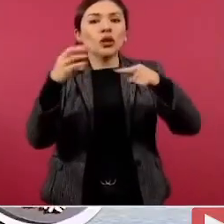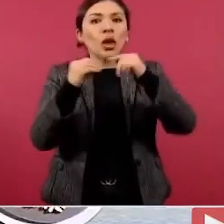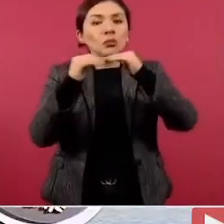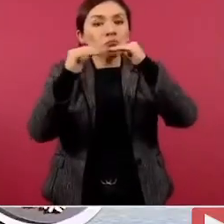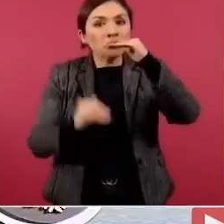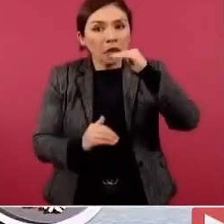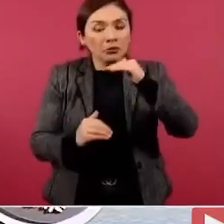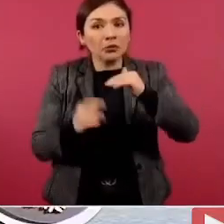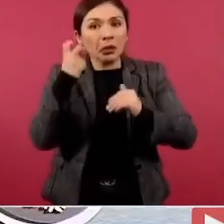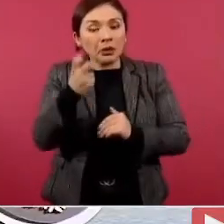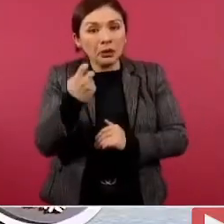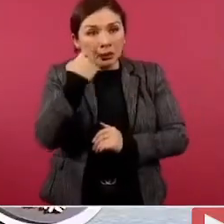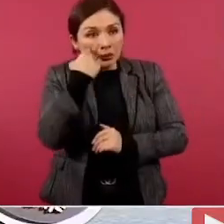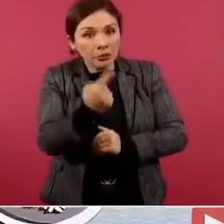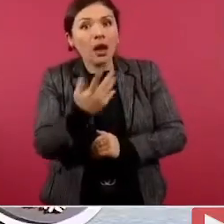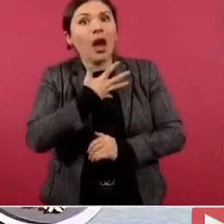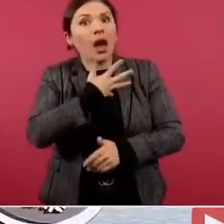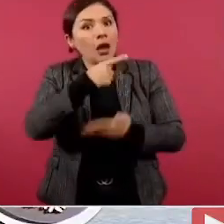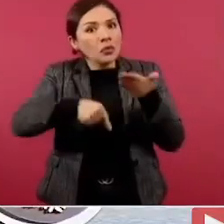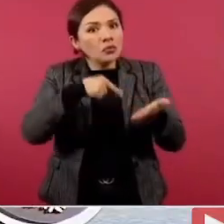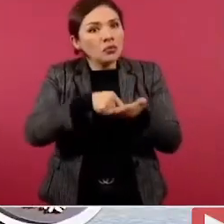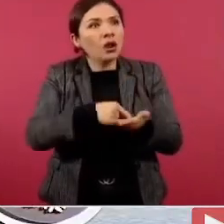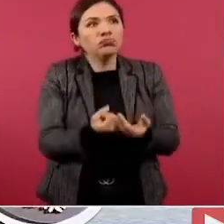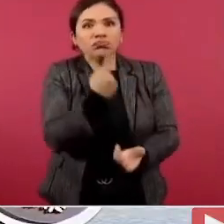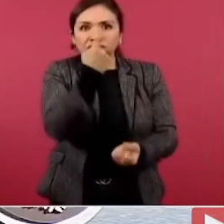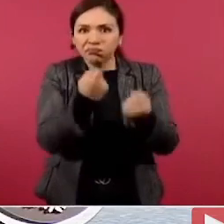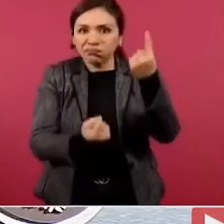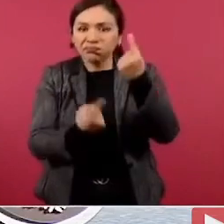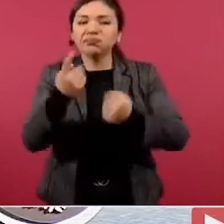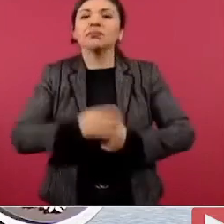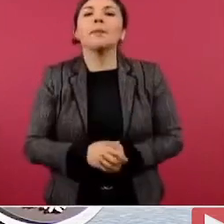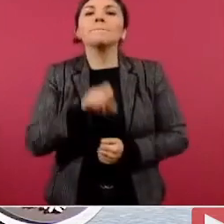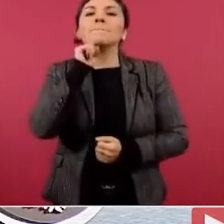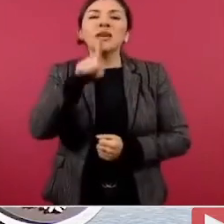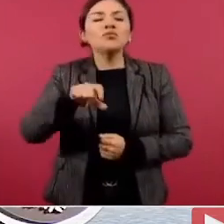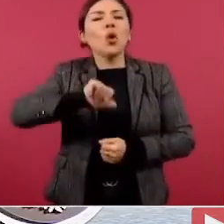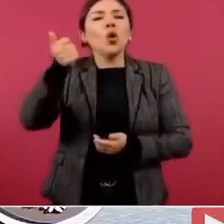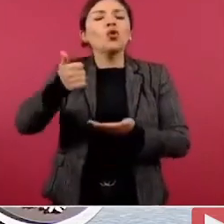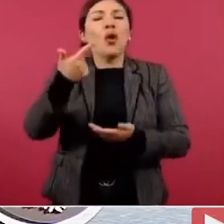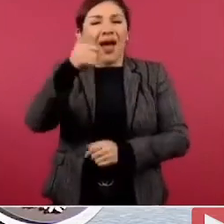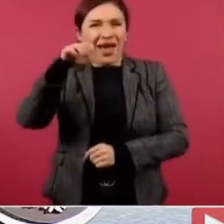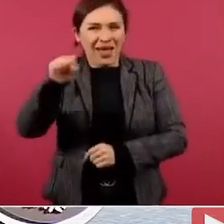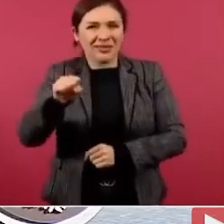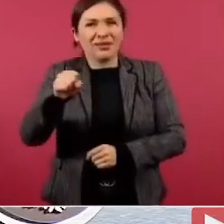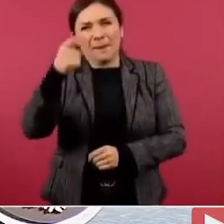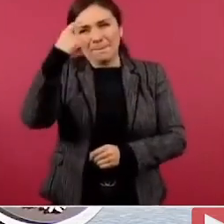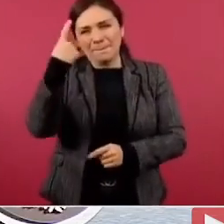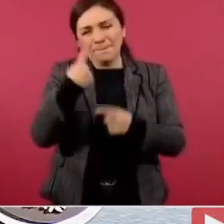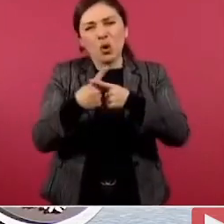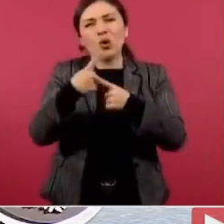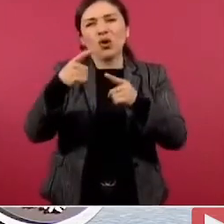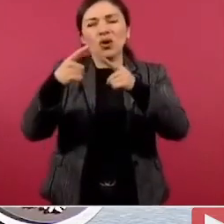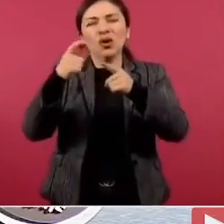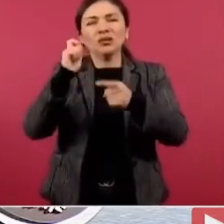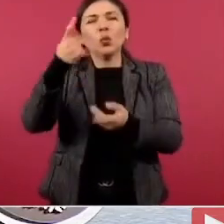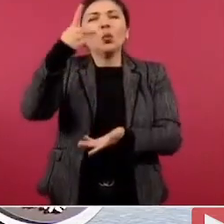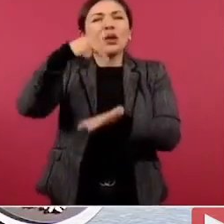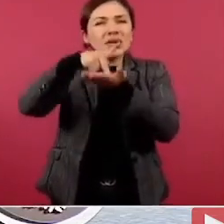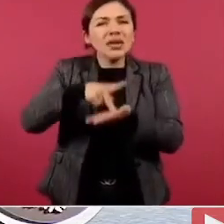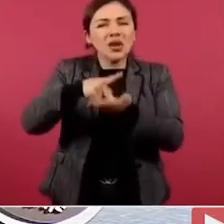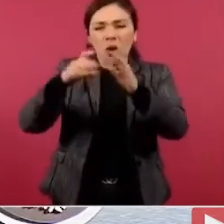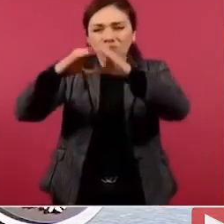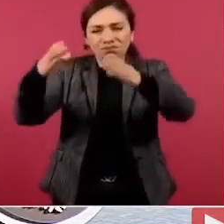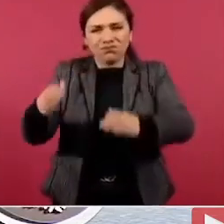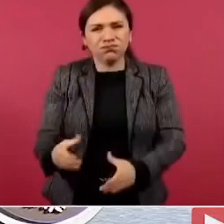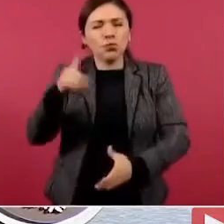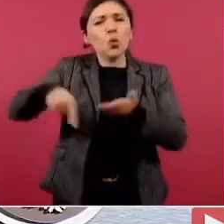esta semana que nos precede. De igual manera, para el caso del gas LP en cilindros por kilo, encontramos casos como